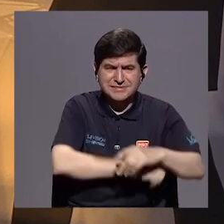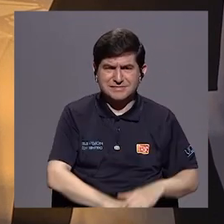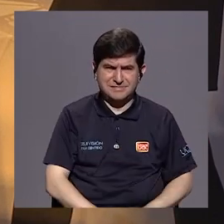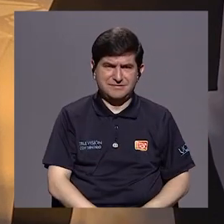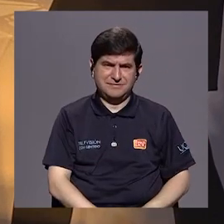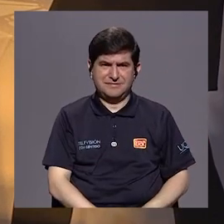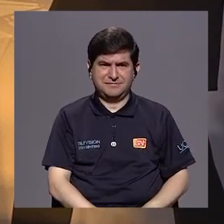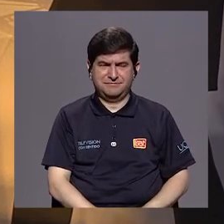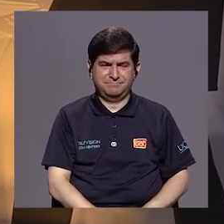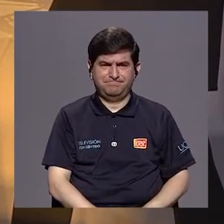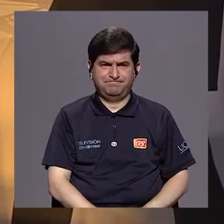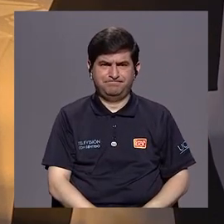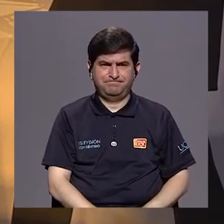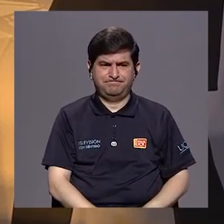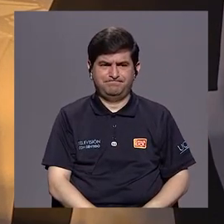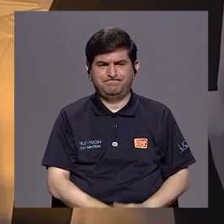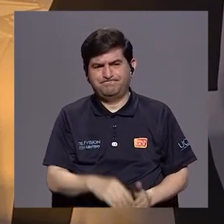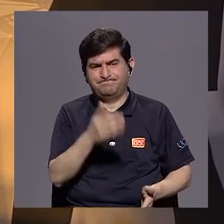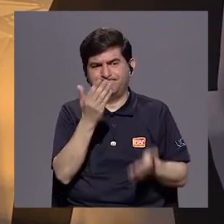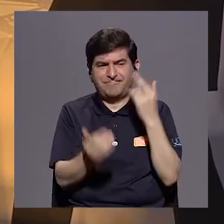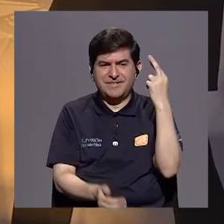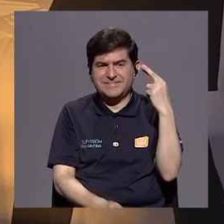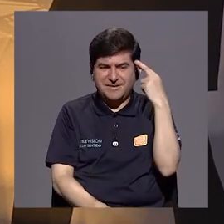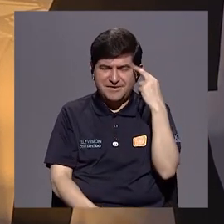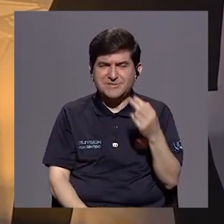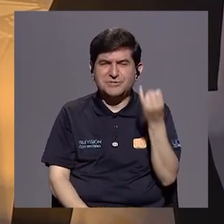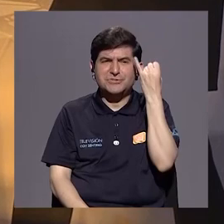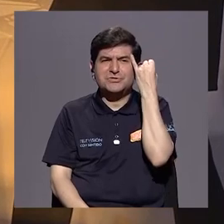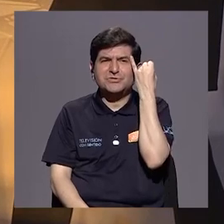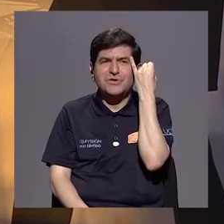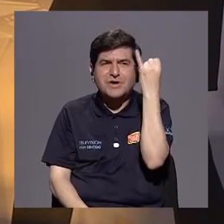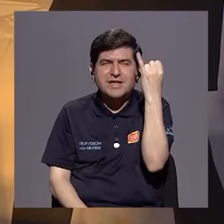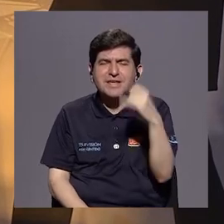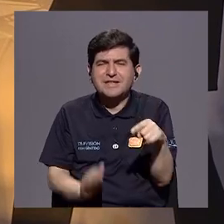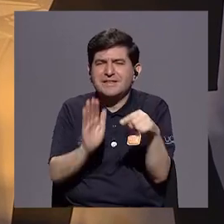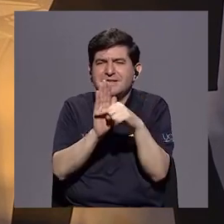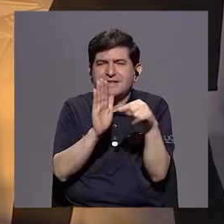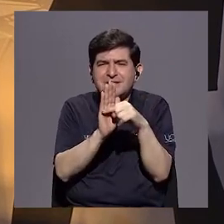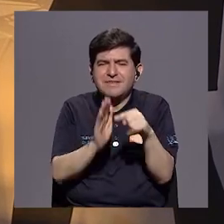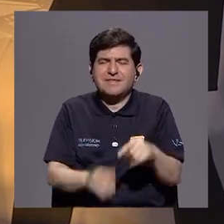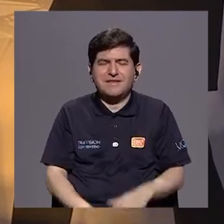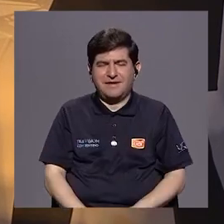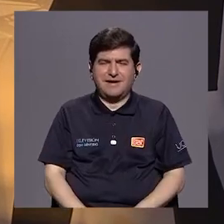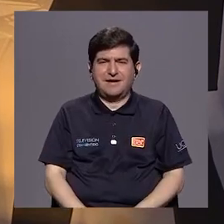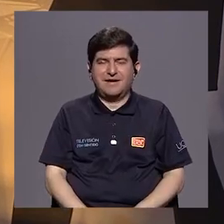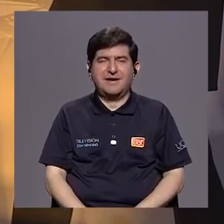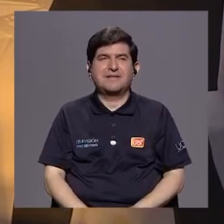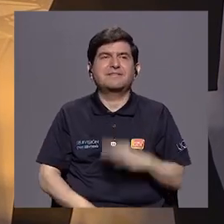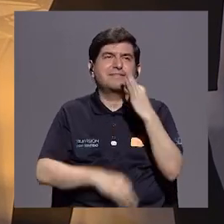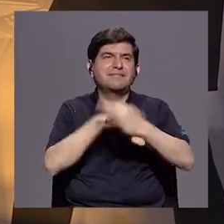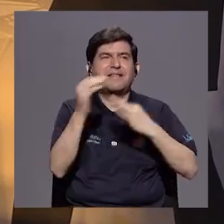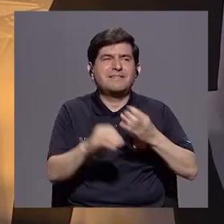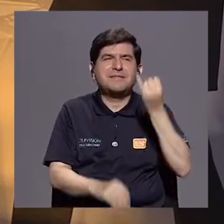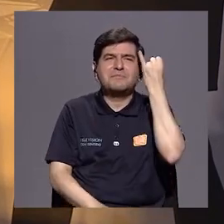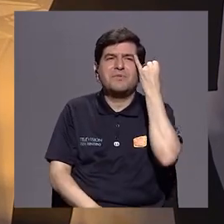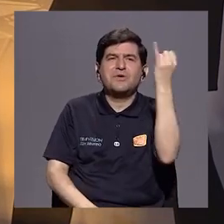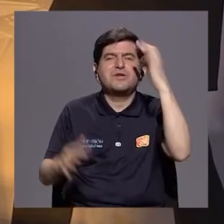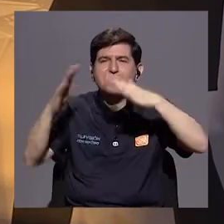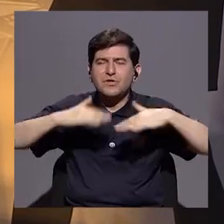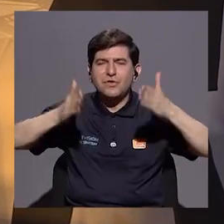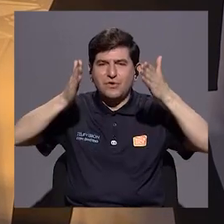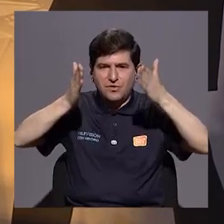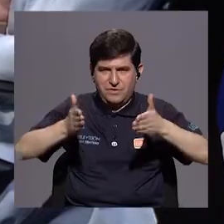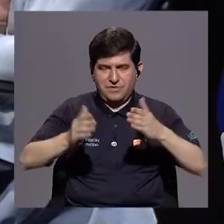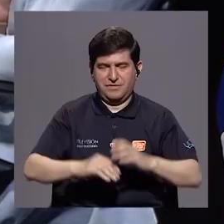país un poco por estos prejuicios yo llamo ideológico ambientalistas